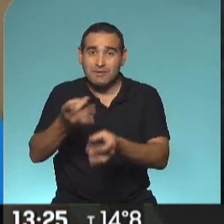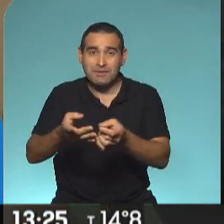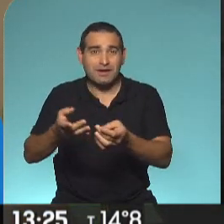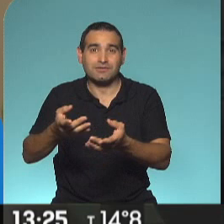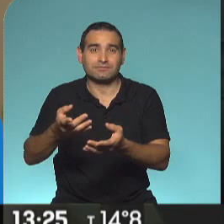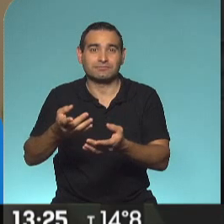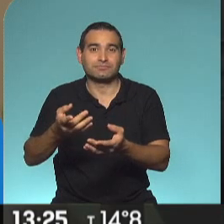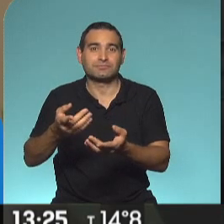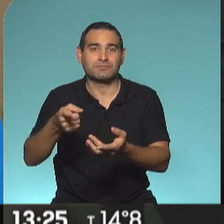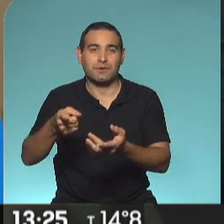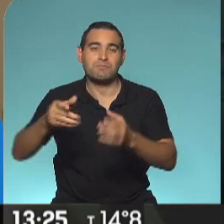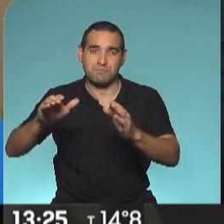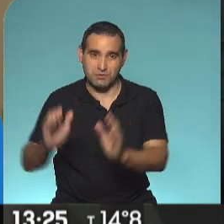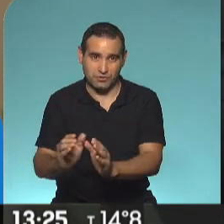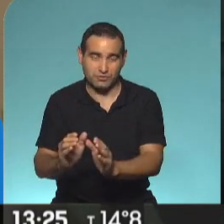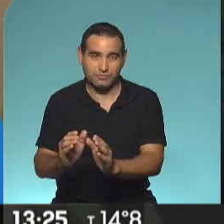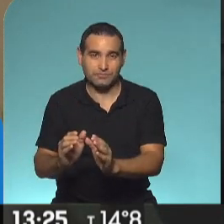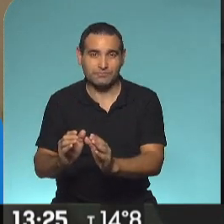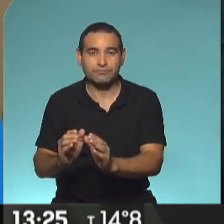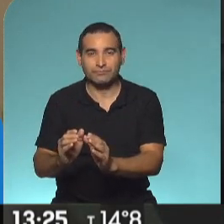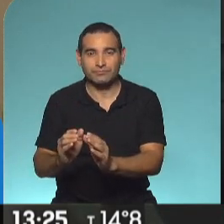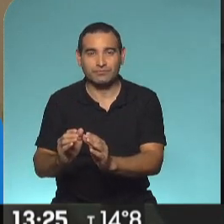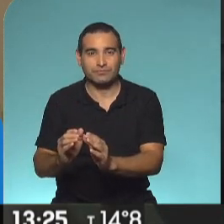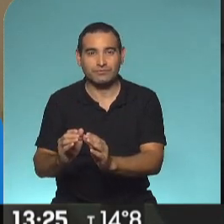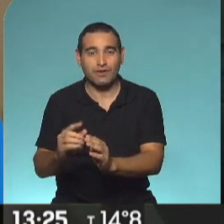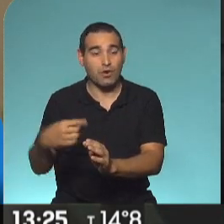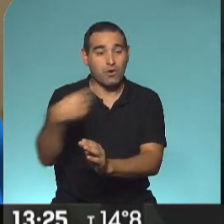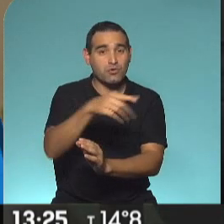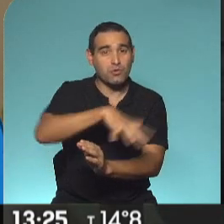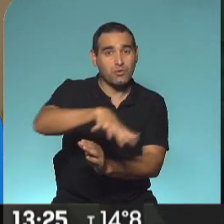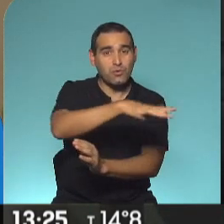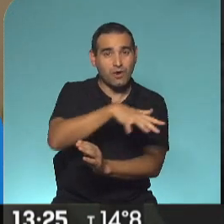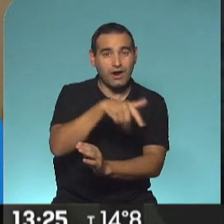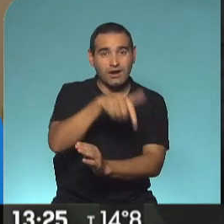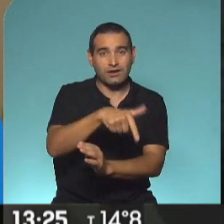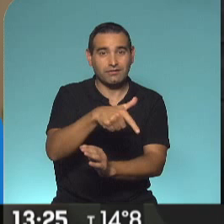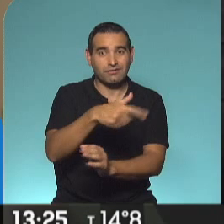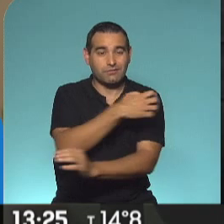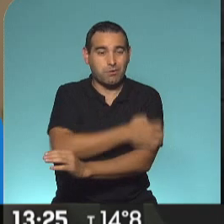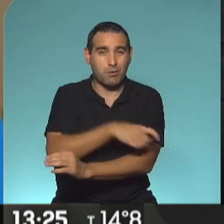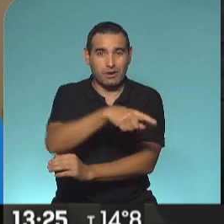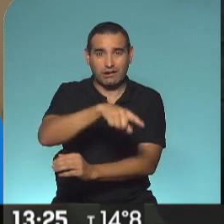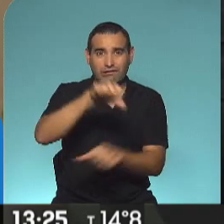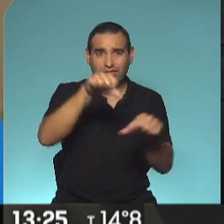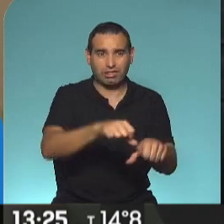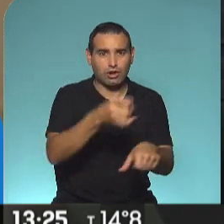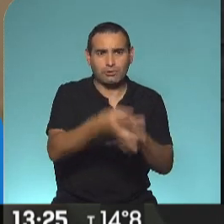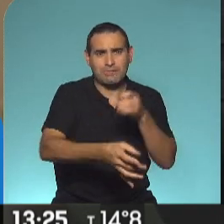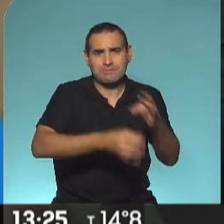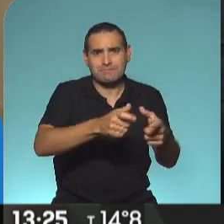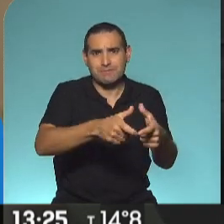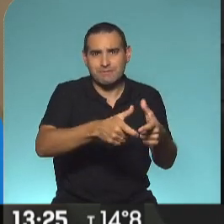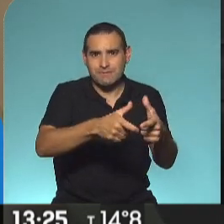infinitamente menor, que cuando verificamos el contagio en la